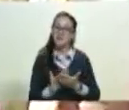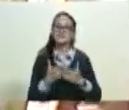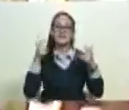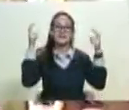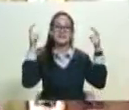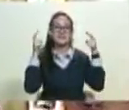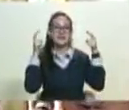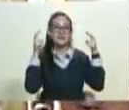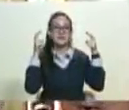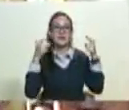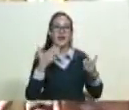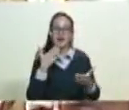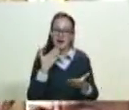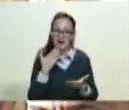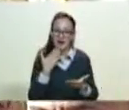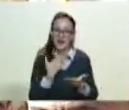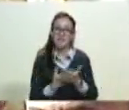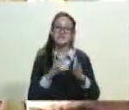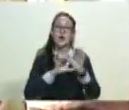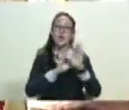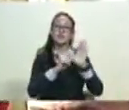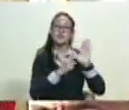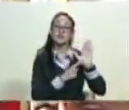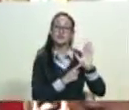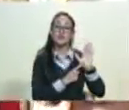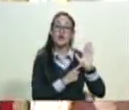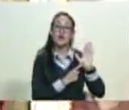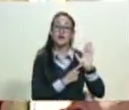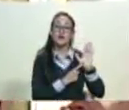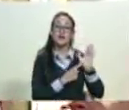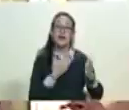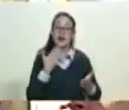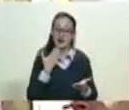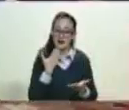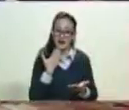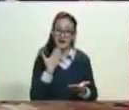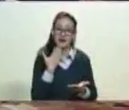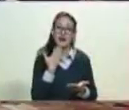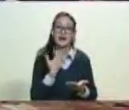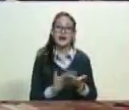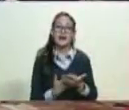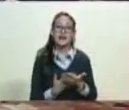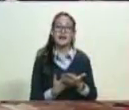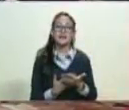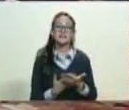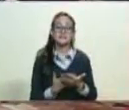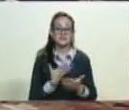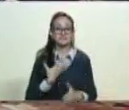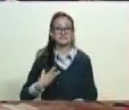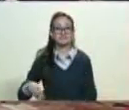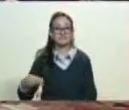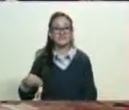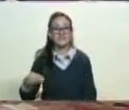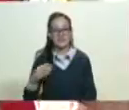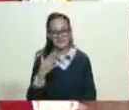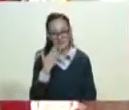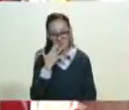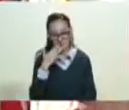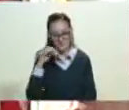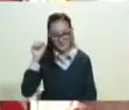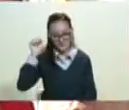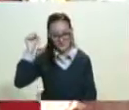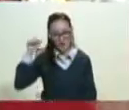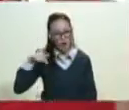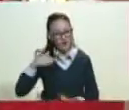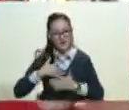comandante Chávez, gracias a nuestra Constitución Madre y gracias, como dijimos al inicio, a nuestro presidente pueblo, que hoy se ha